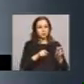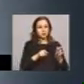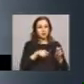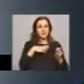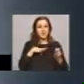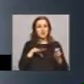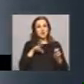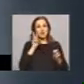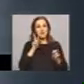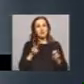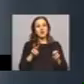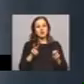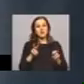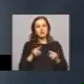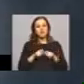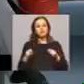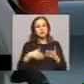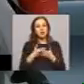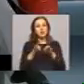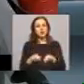quería ver el partido completo. Pues, ¿por qué pasa esto?